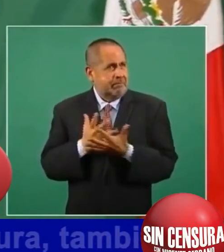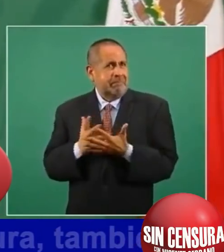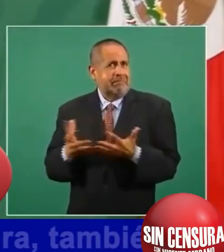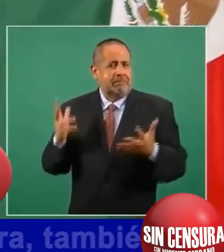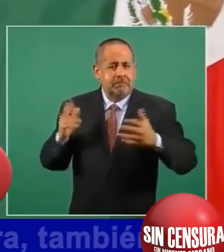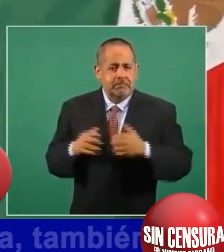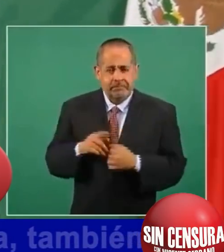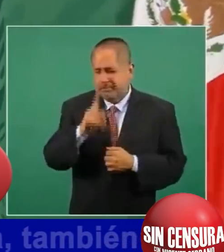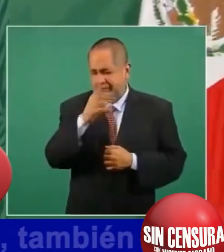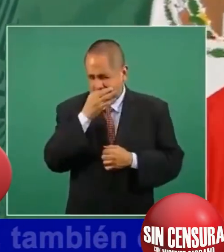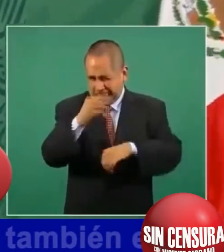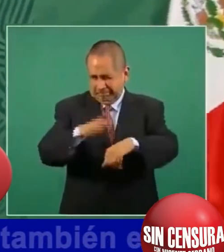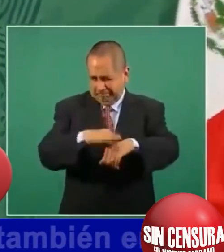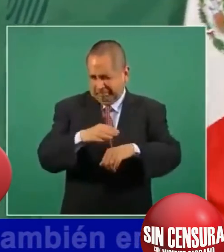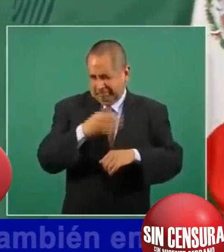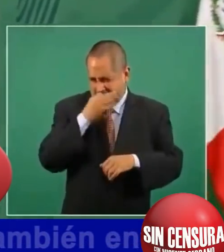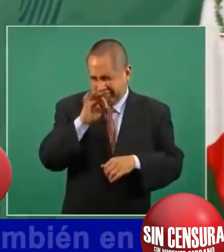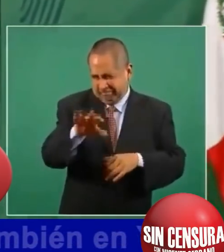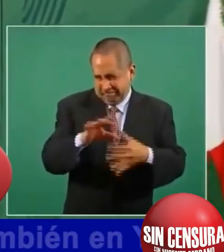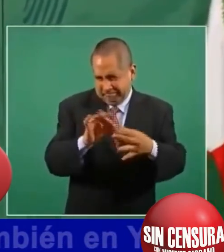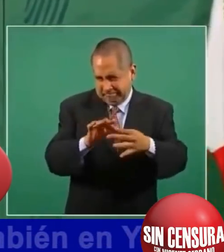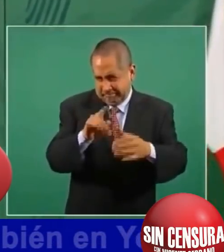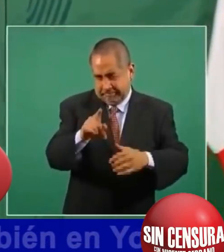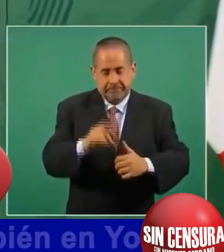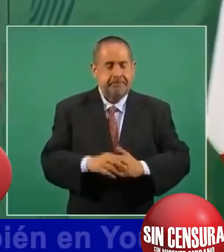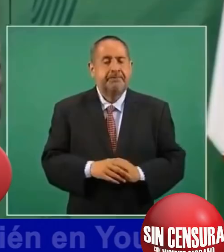Les doy un dato.